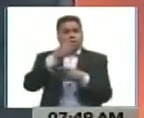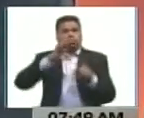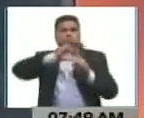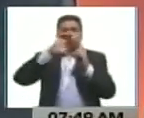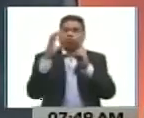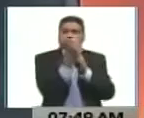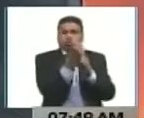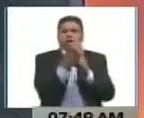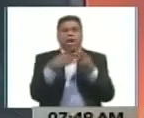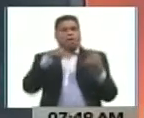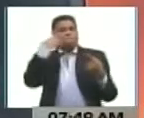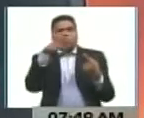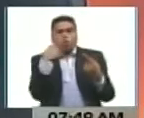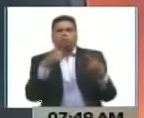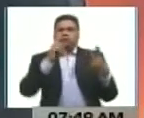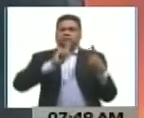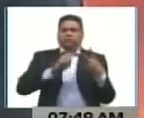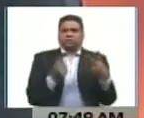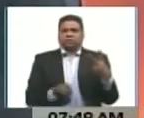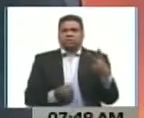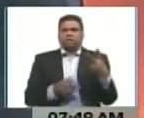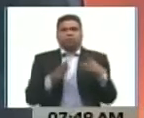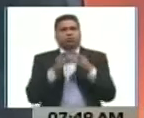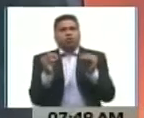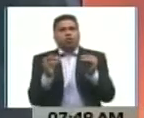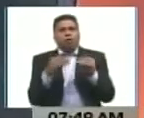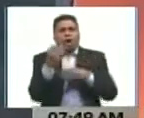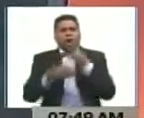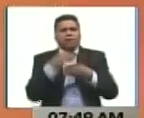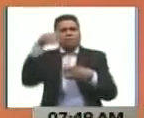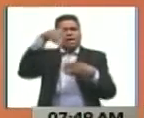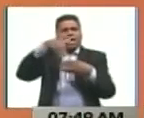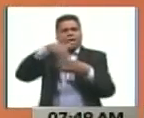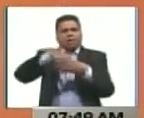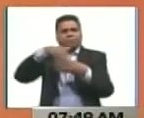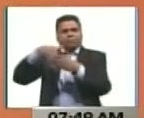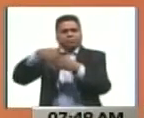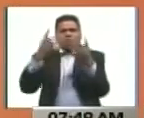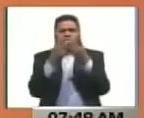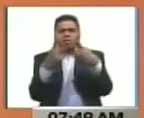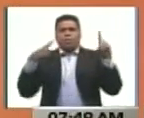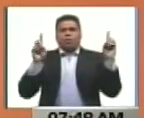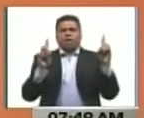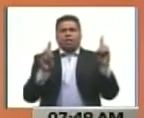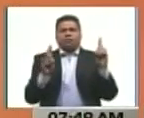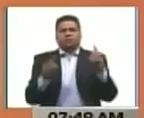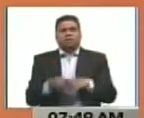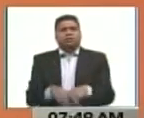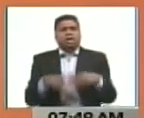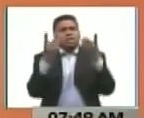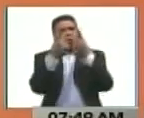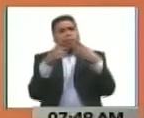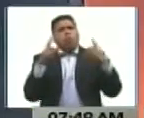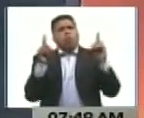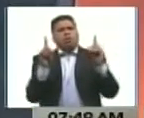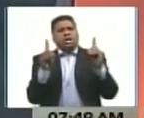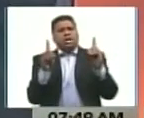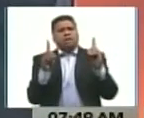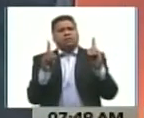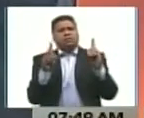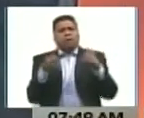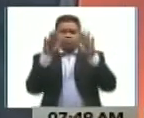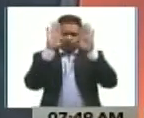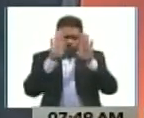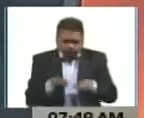conceptual, política, por la vía de la democracia. La democracia que ellos enarbolan, la democracia que ellos idolatran, que